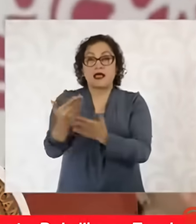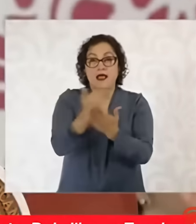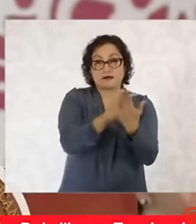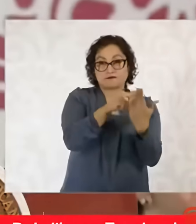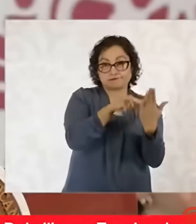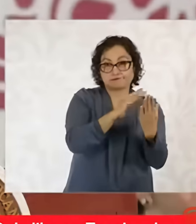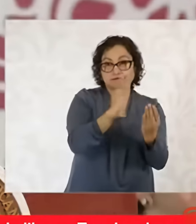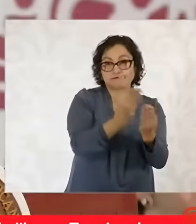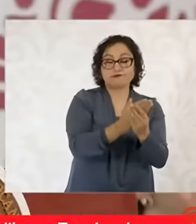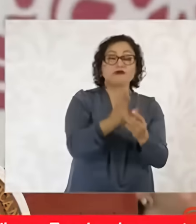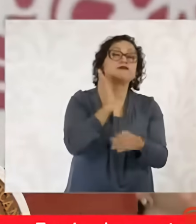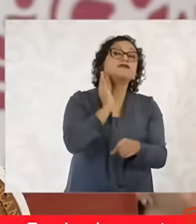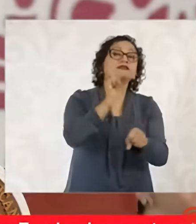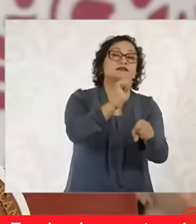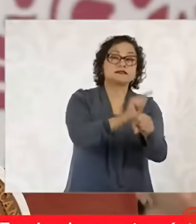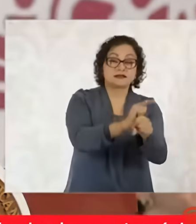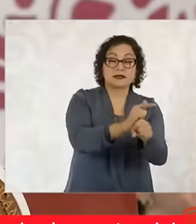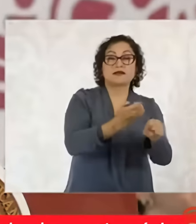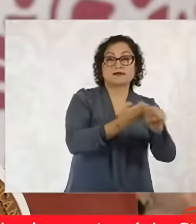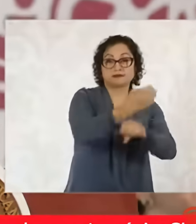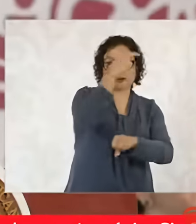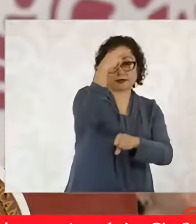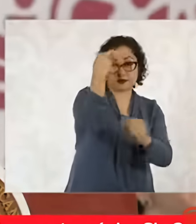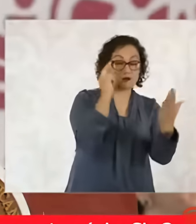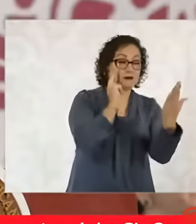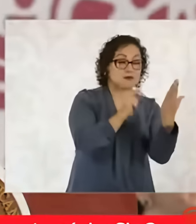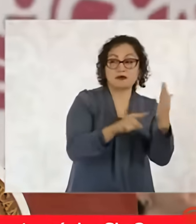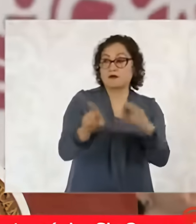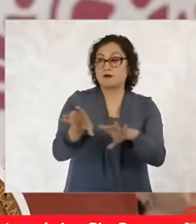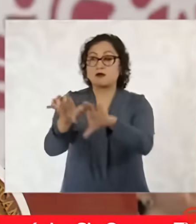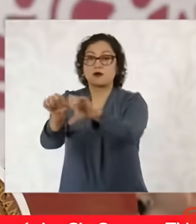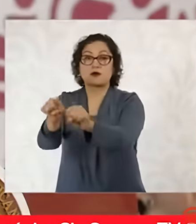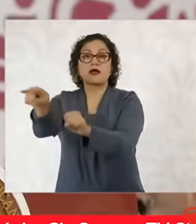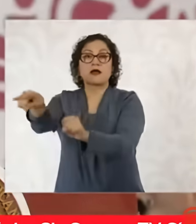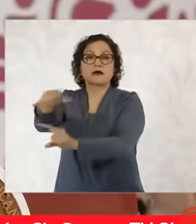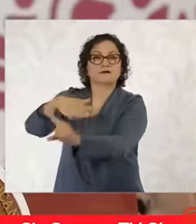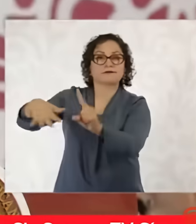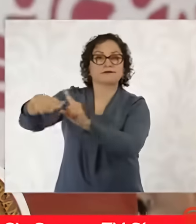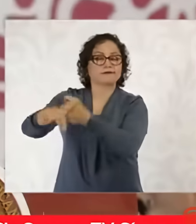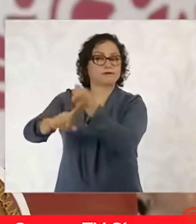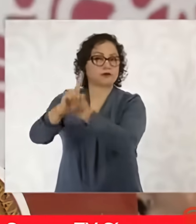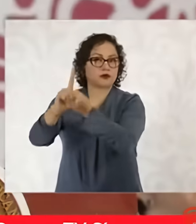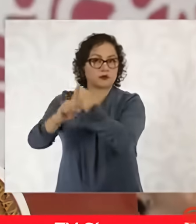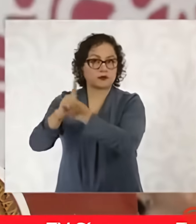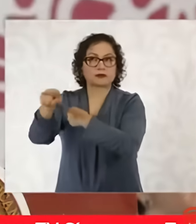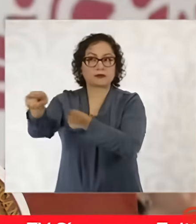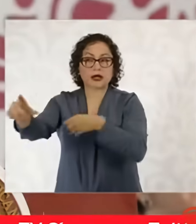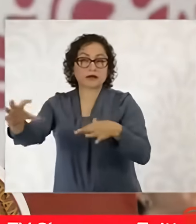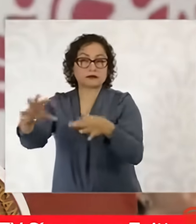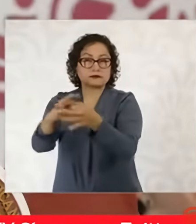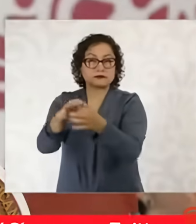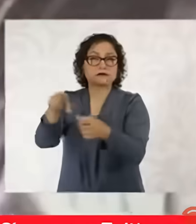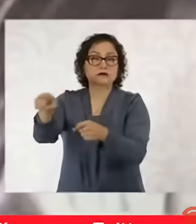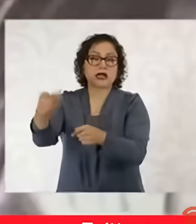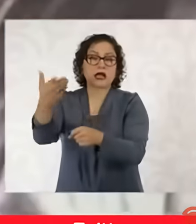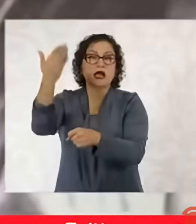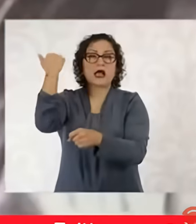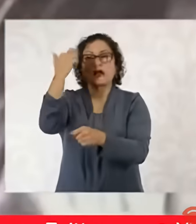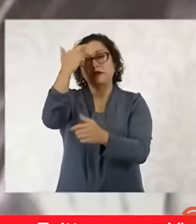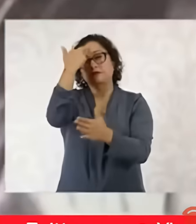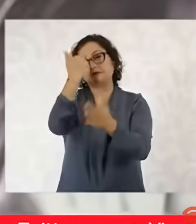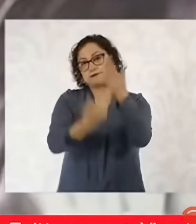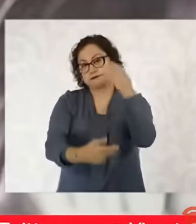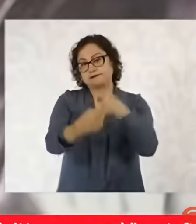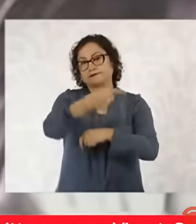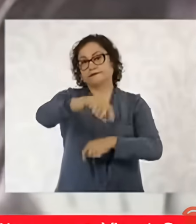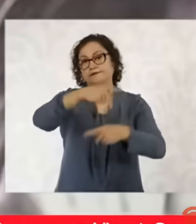Justicia del Estado de México y generador de violencia en la región, a quienes se le relaciona con una agresión a las autoridades. En esta